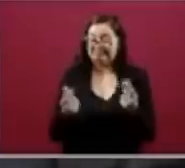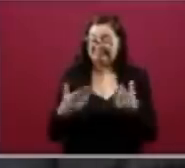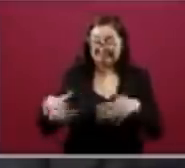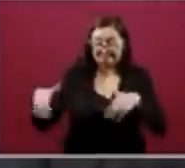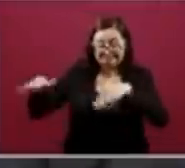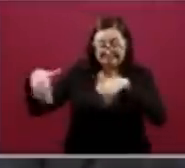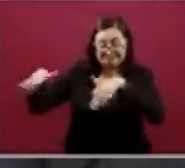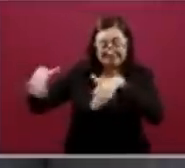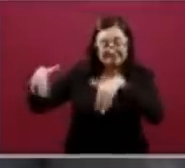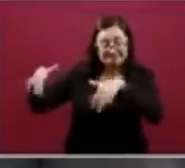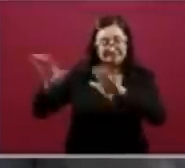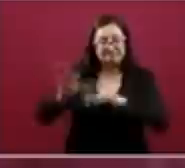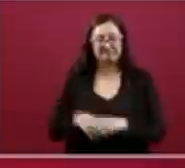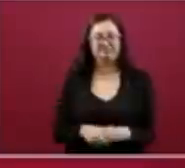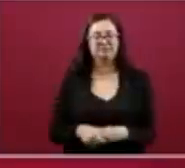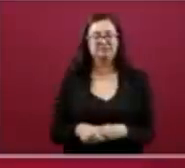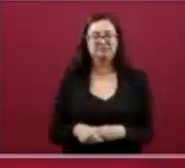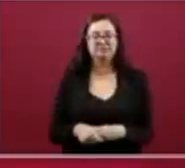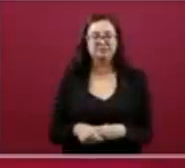vamos,